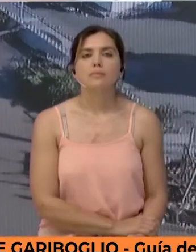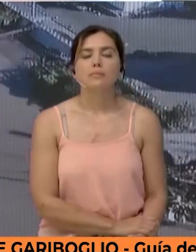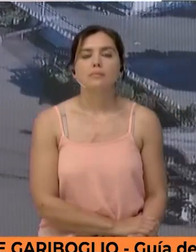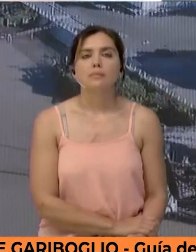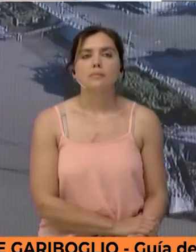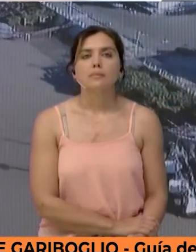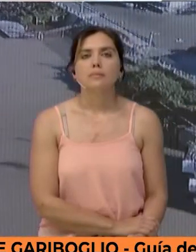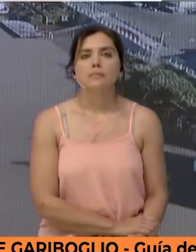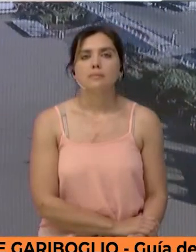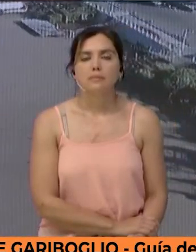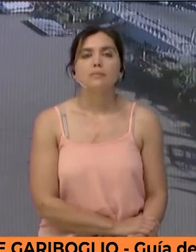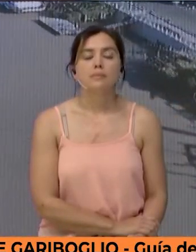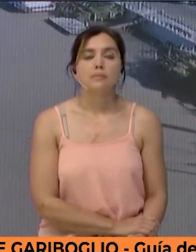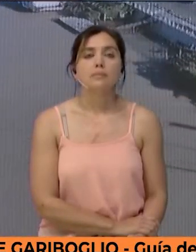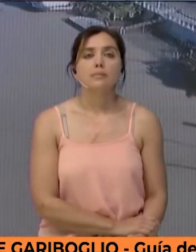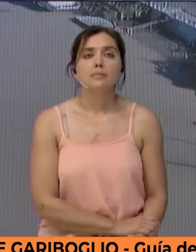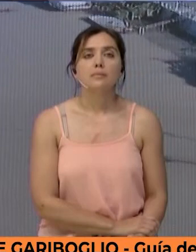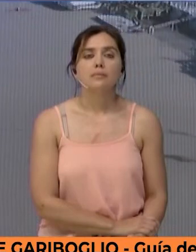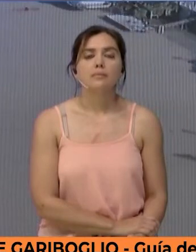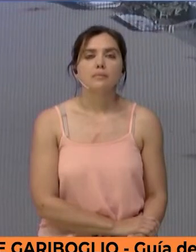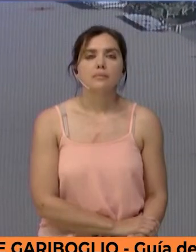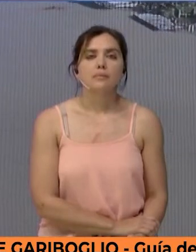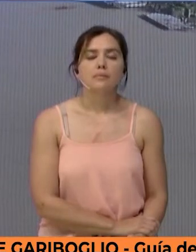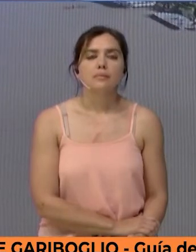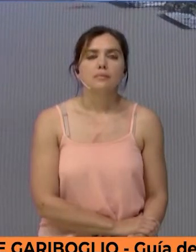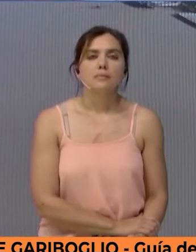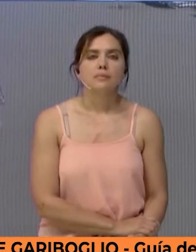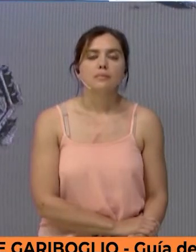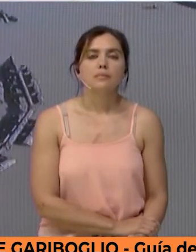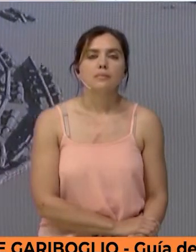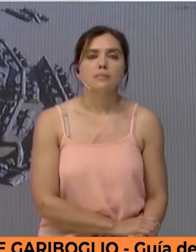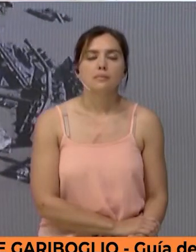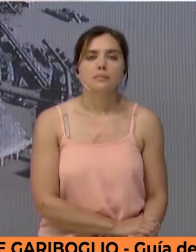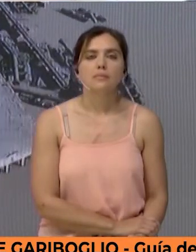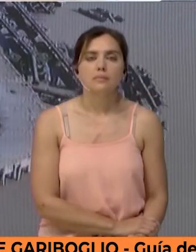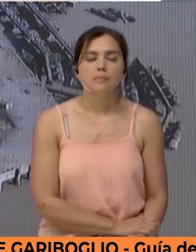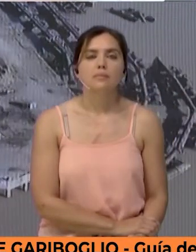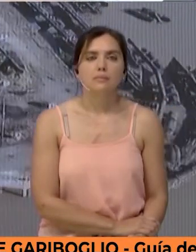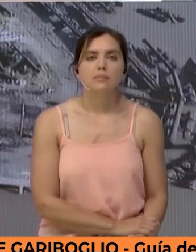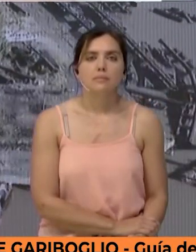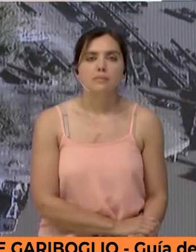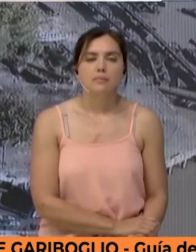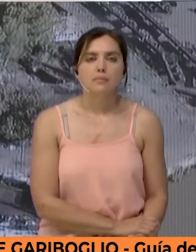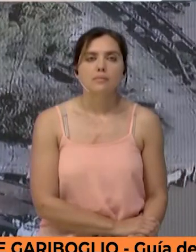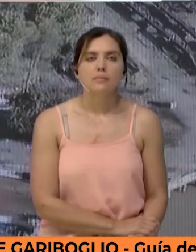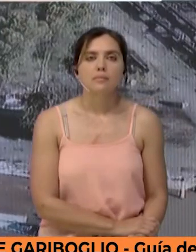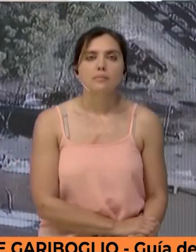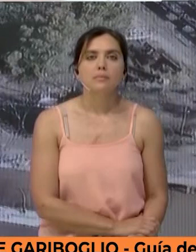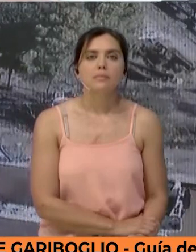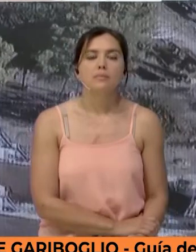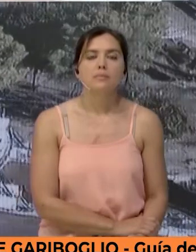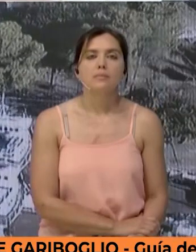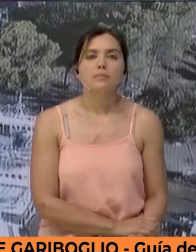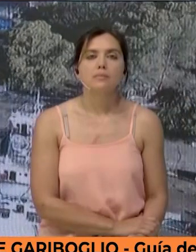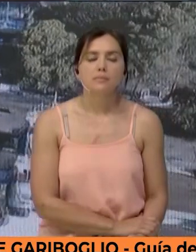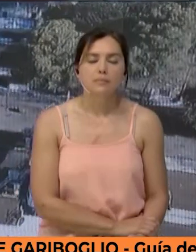coipos, los lobitos de río, que este espacio lo ocupan, pero a medida que cuando el río se seca, baja y las lagunas se secan,